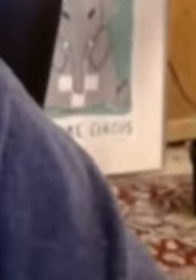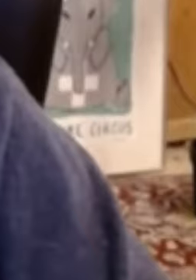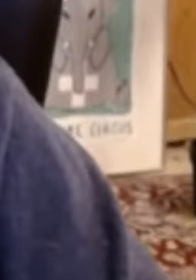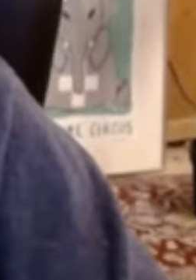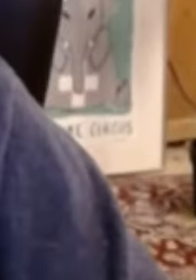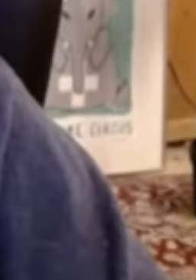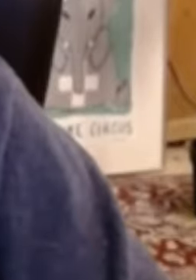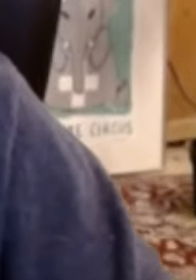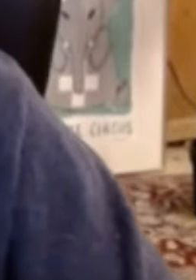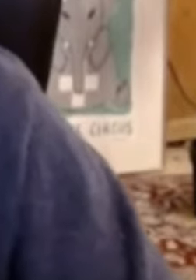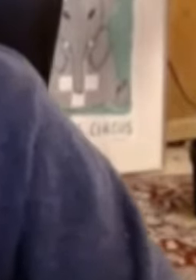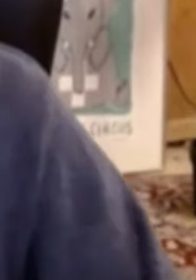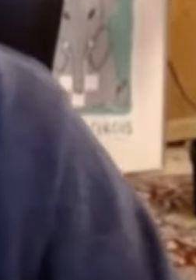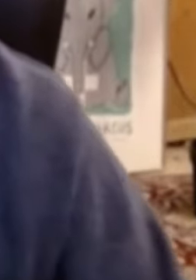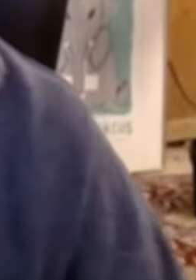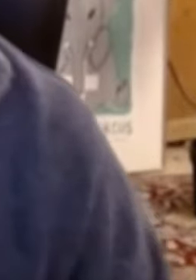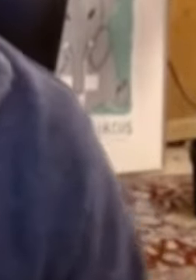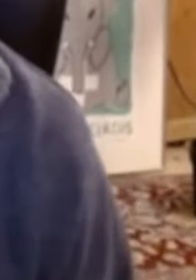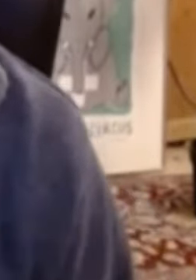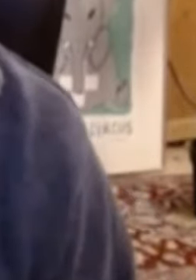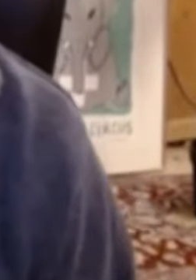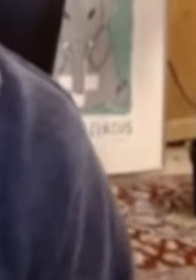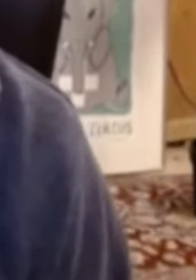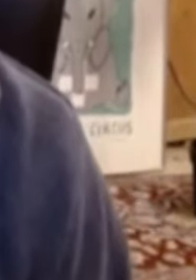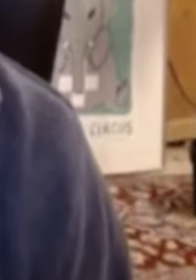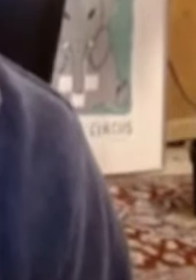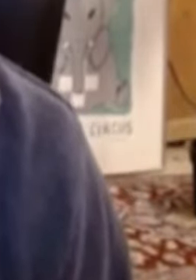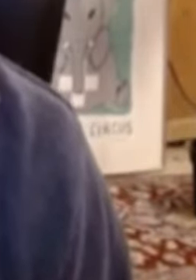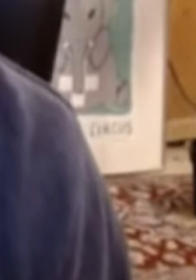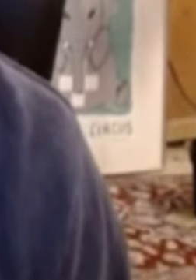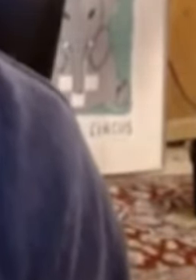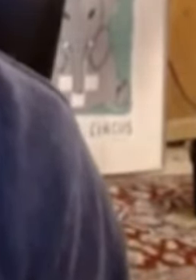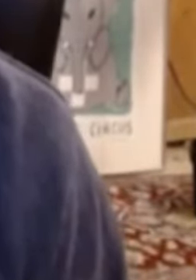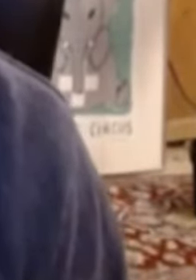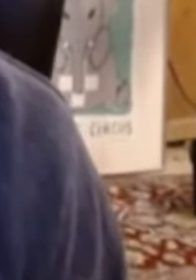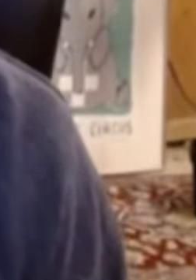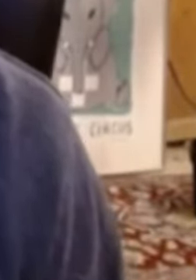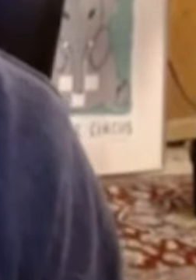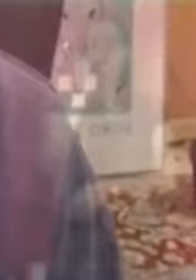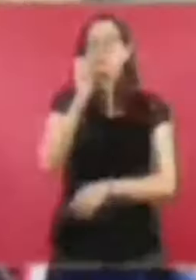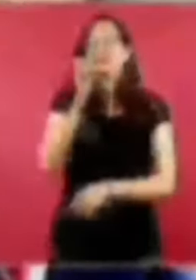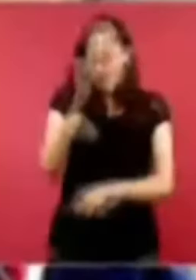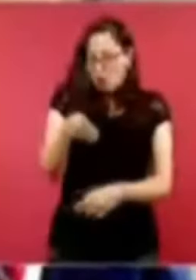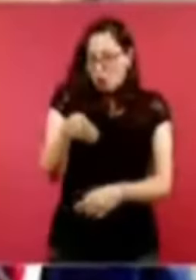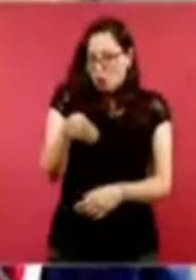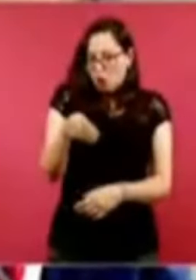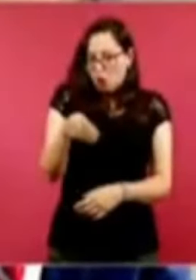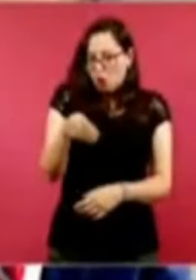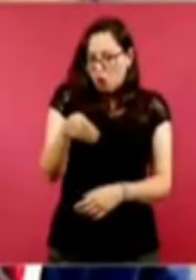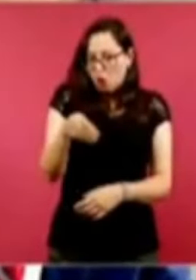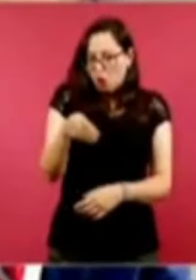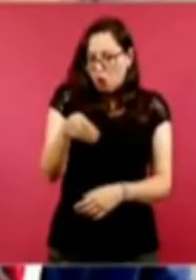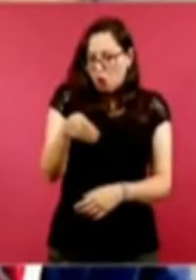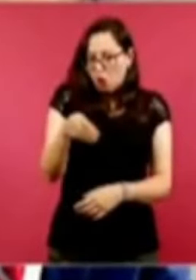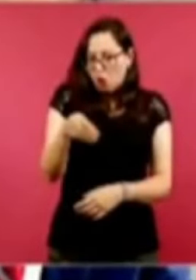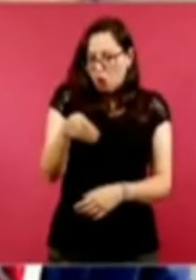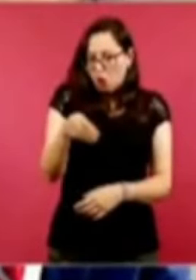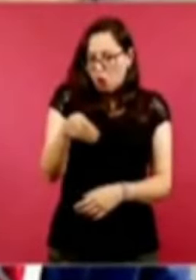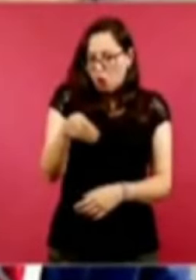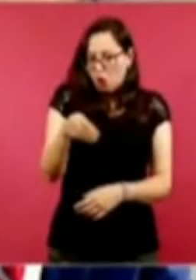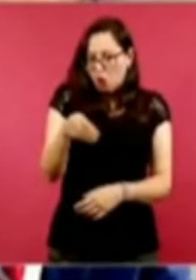de Proceso en La Mañanera, era corresponsal de otro medio, me parece, de Coahuila. Y ante sus muy